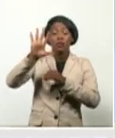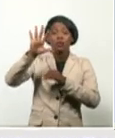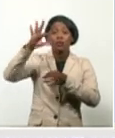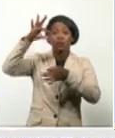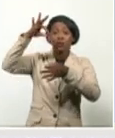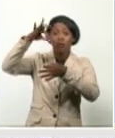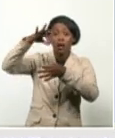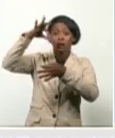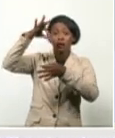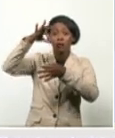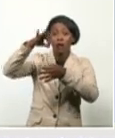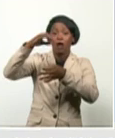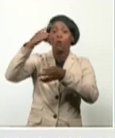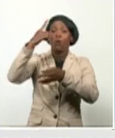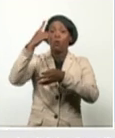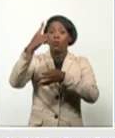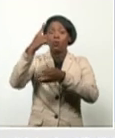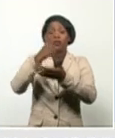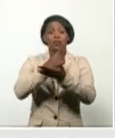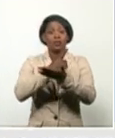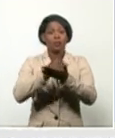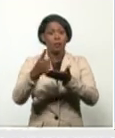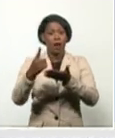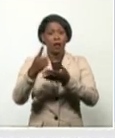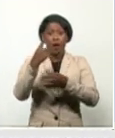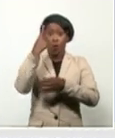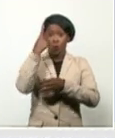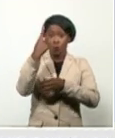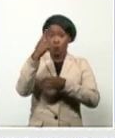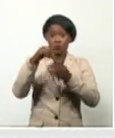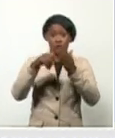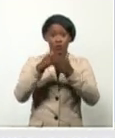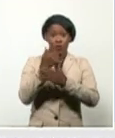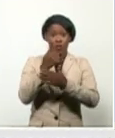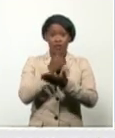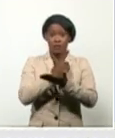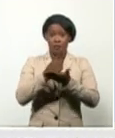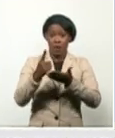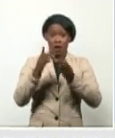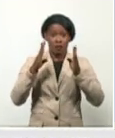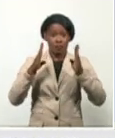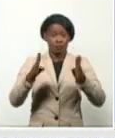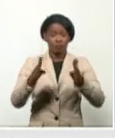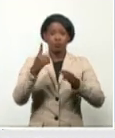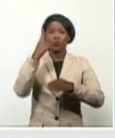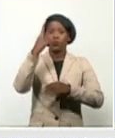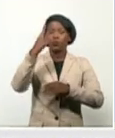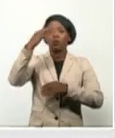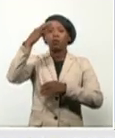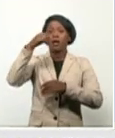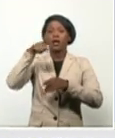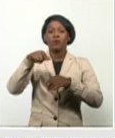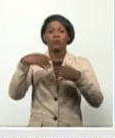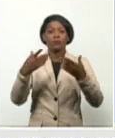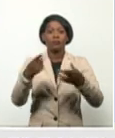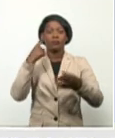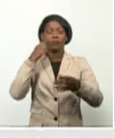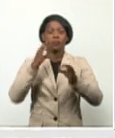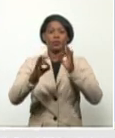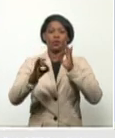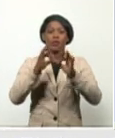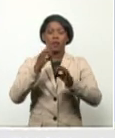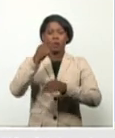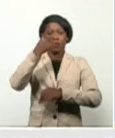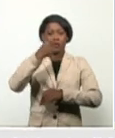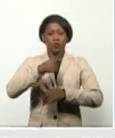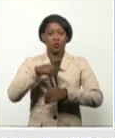semana, hasta tanto le dure. Y que indiscutiblemente le va a dar una protección a esas personas. De esta